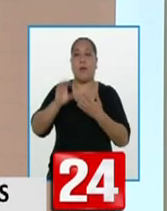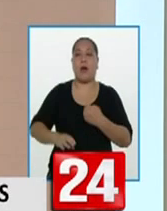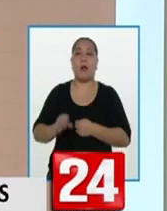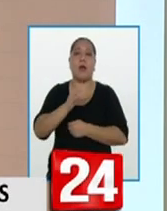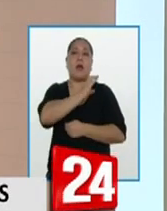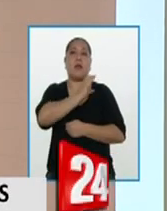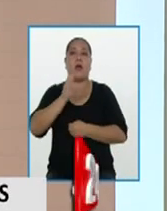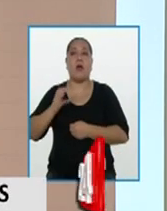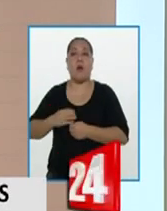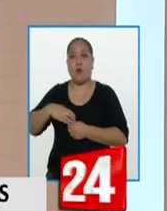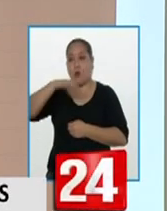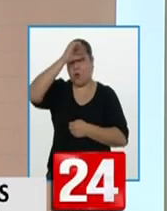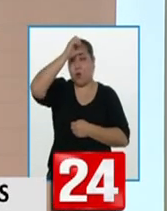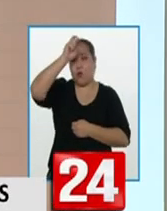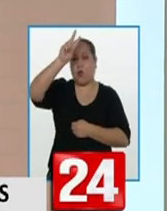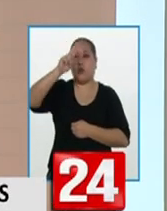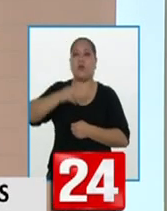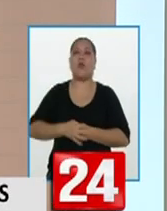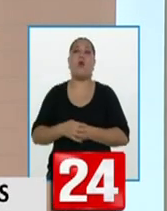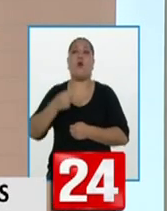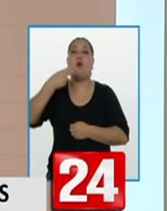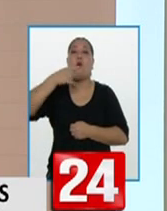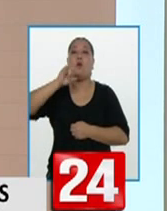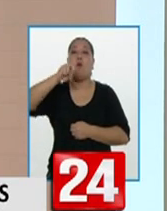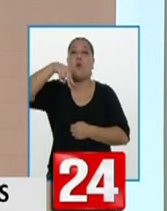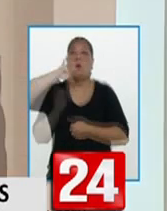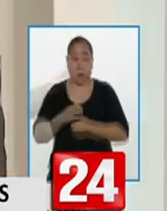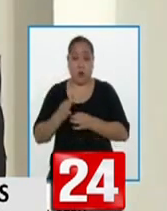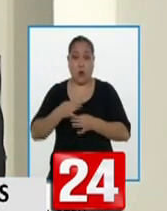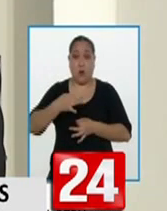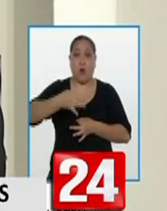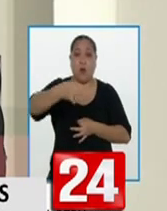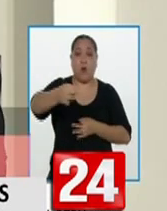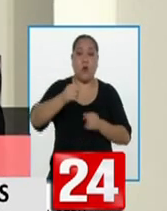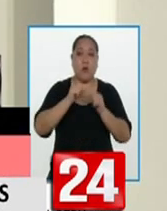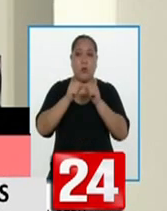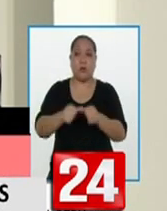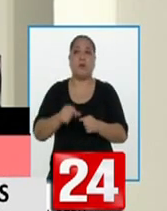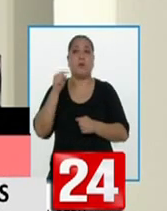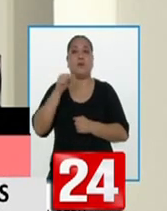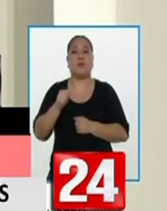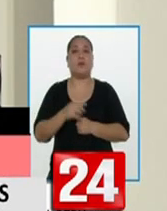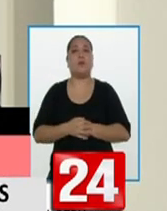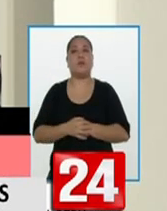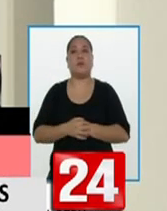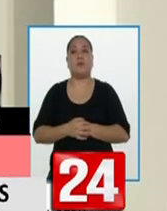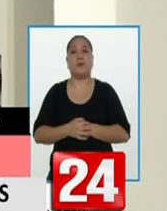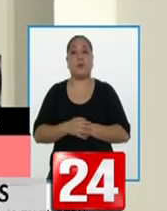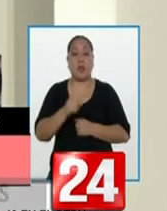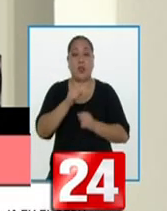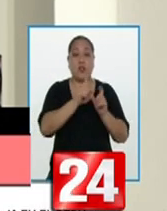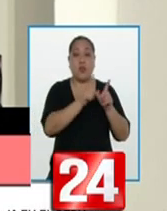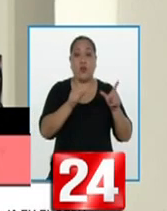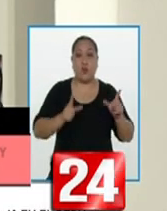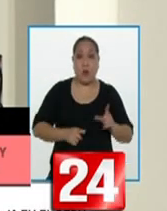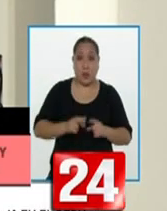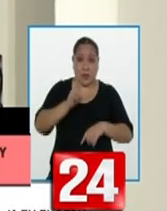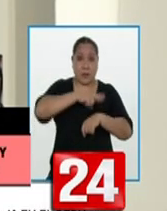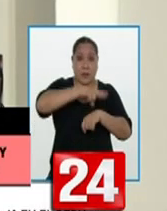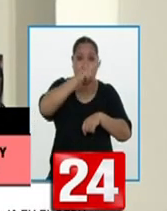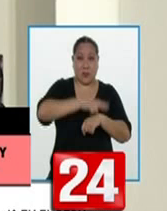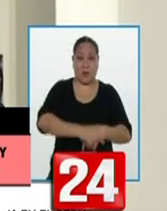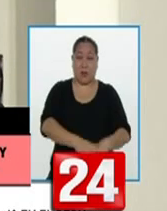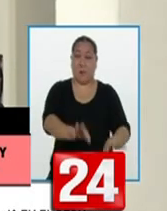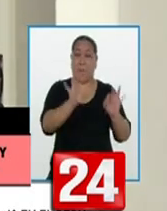habrá otras restricciones de tránsito los días domingo. Aquellos territorios que están con nivel alto de alerta van a